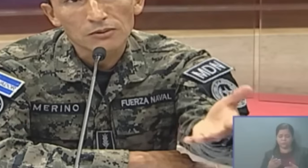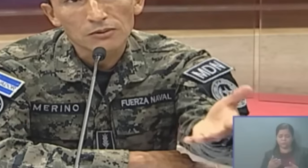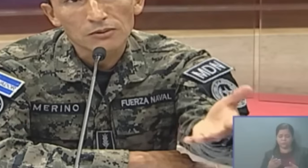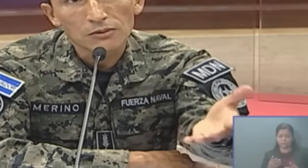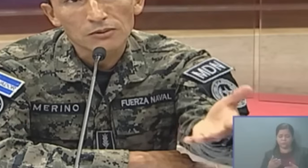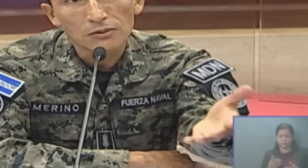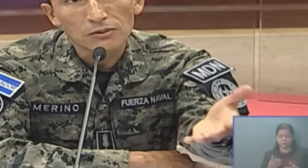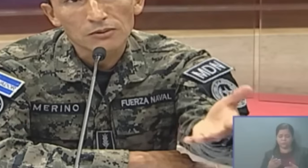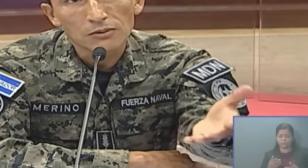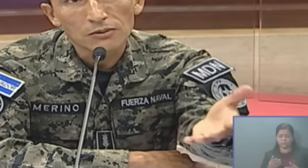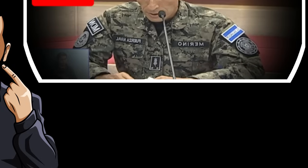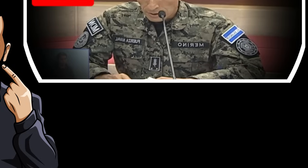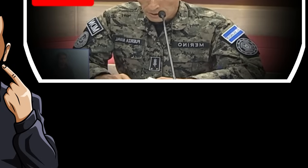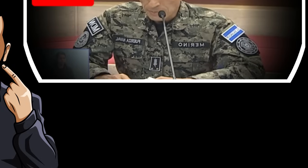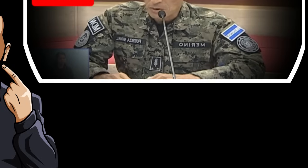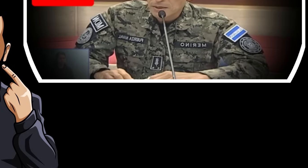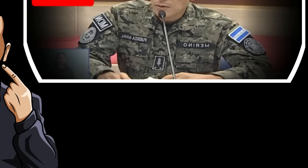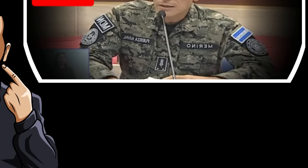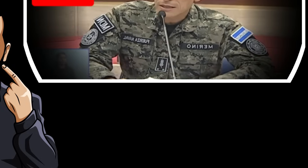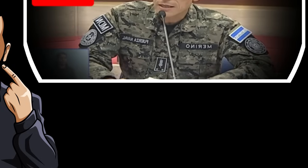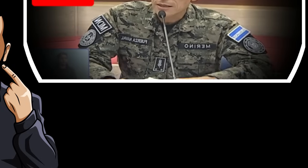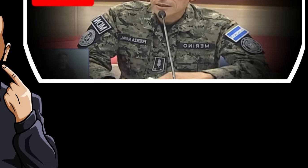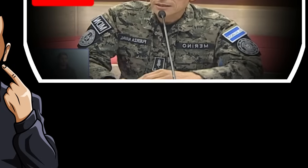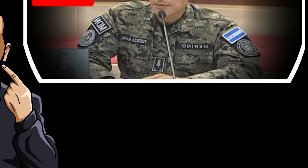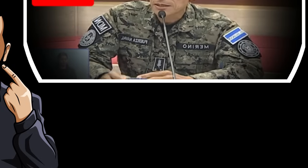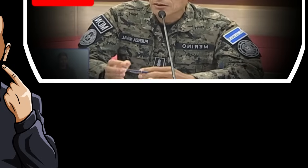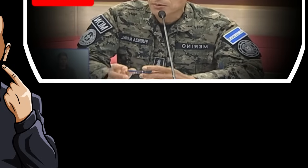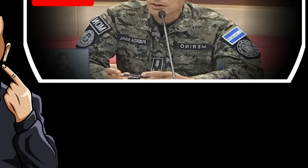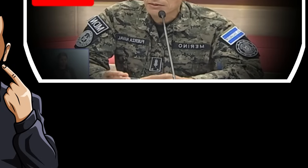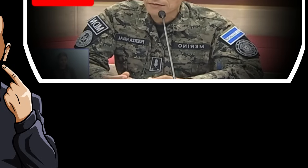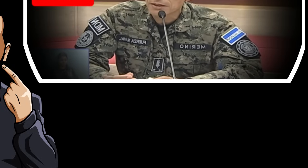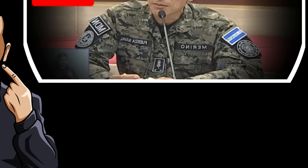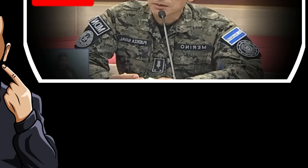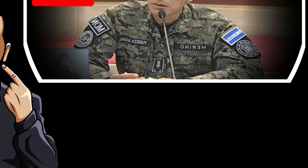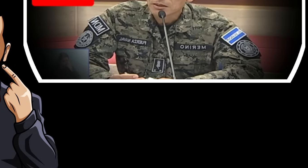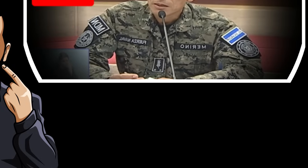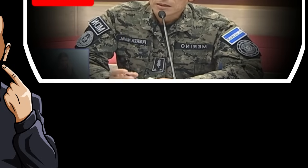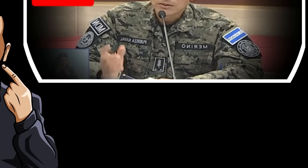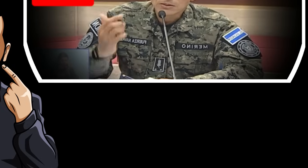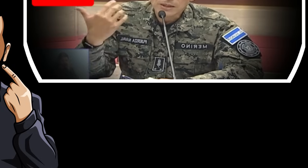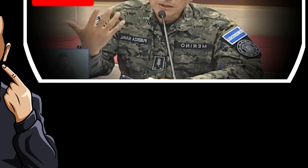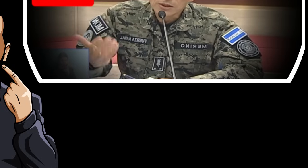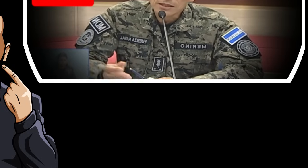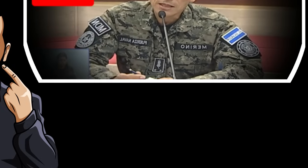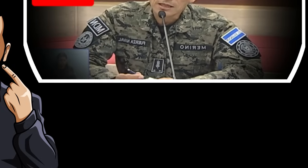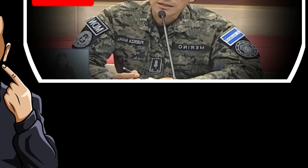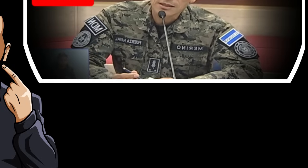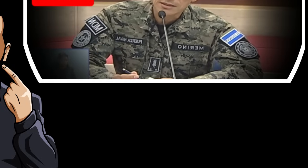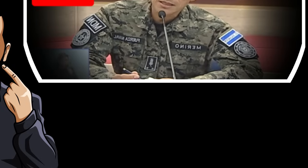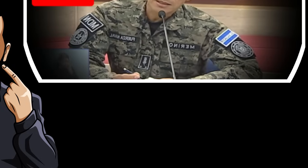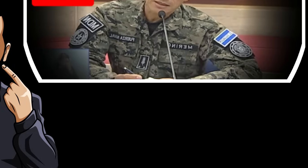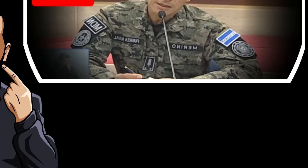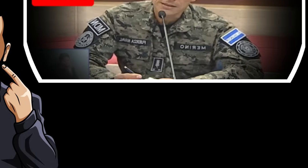tocó algo bueno aquí miren es la peor vergüenza que se ha pasado por el 9 de febrero Pero una vergüenza que